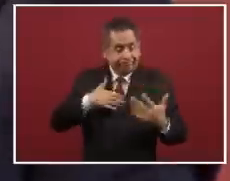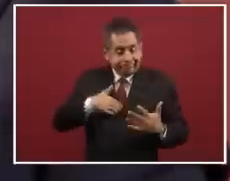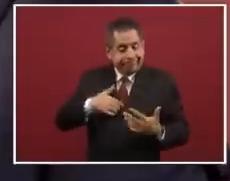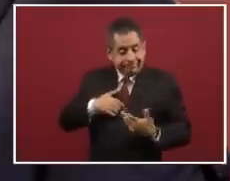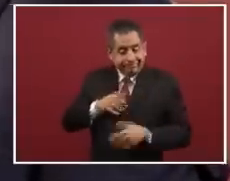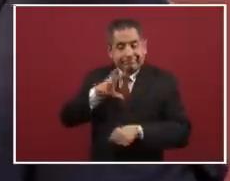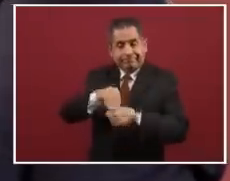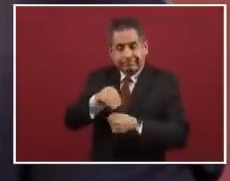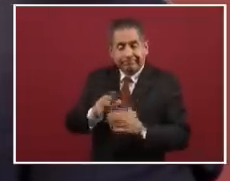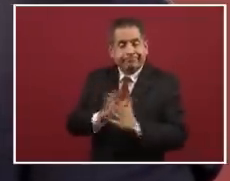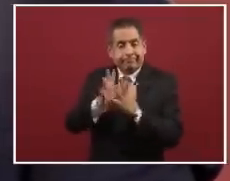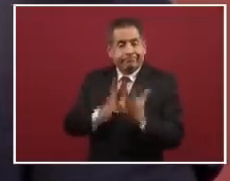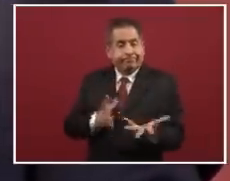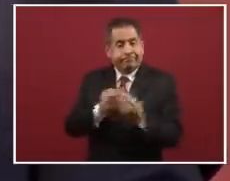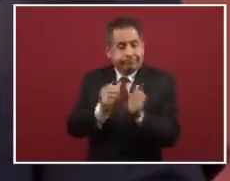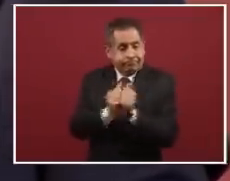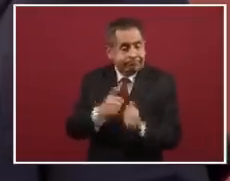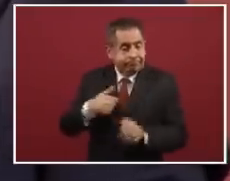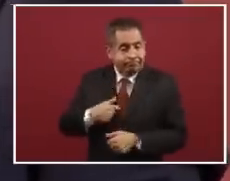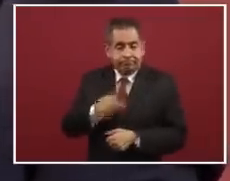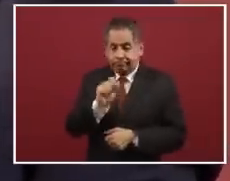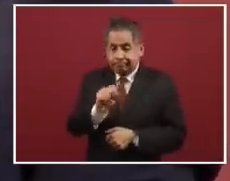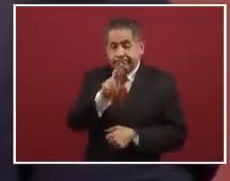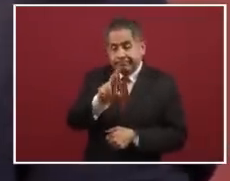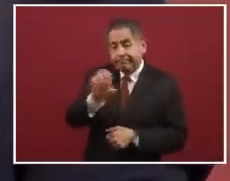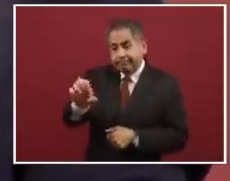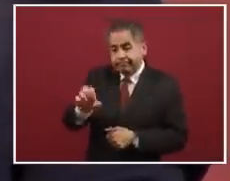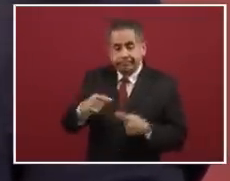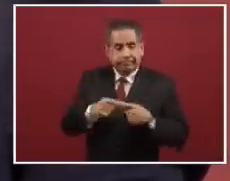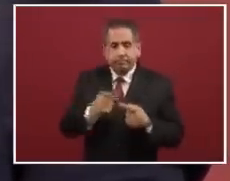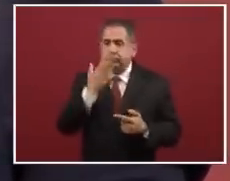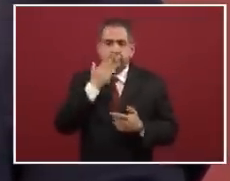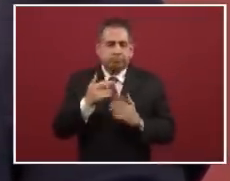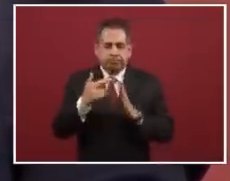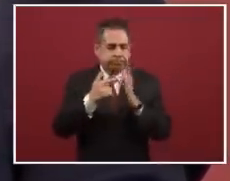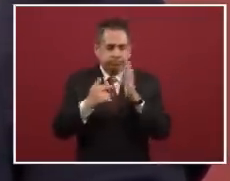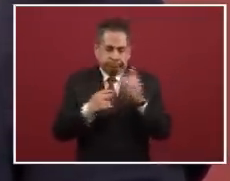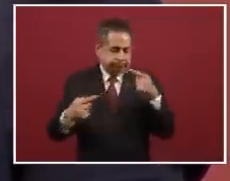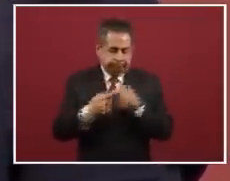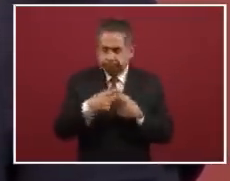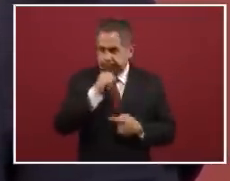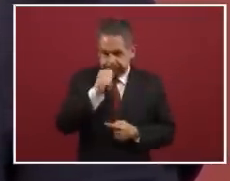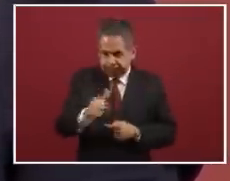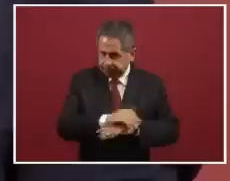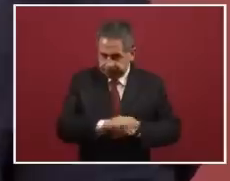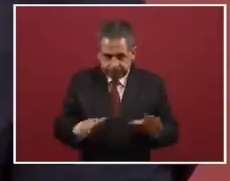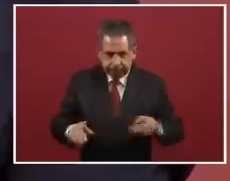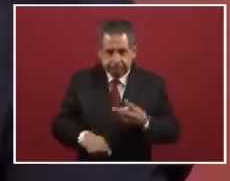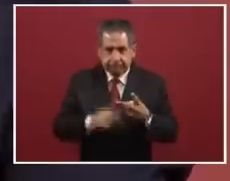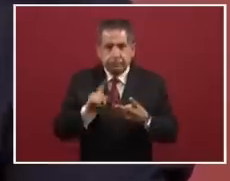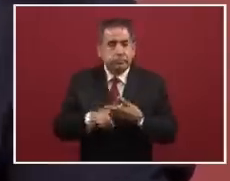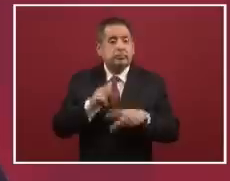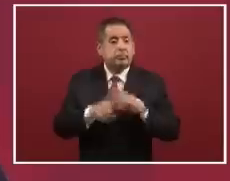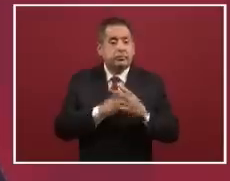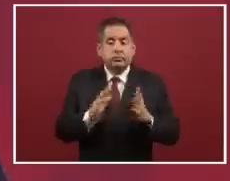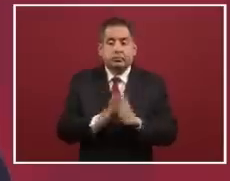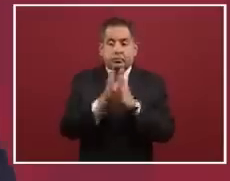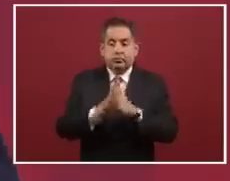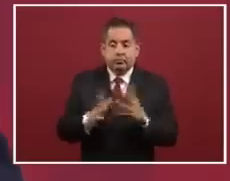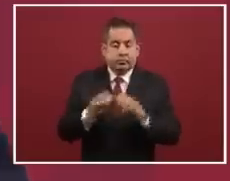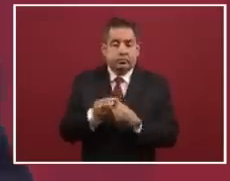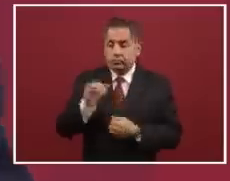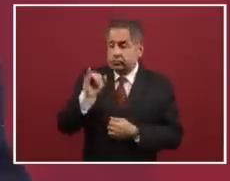Estados Unidos. Entonces, no hay violación a la ley. está participando el INAMI conforme